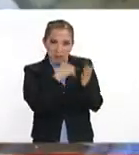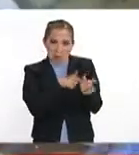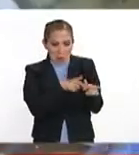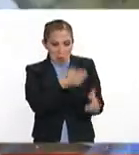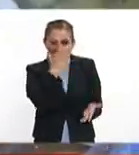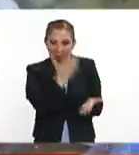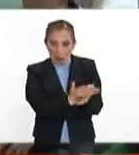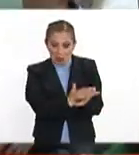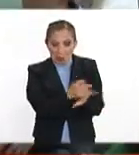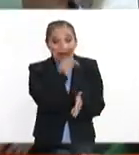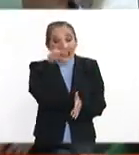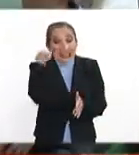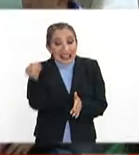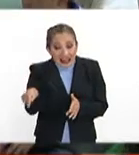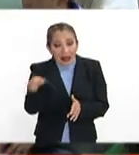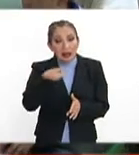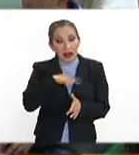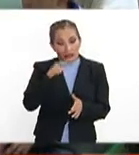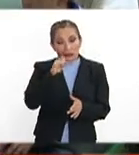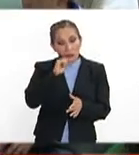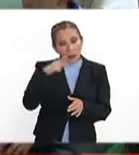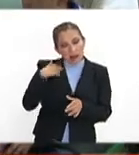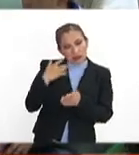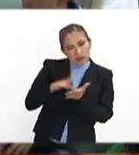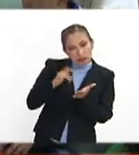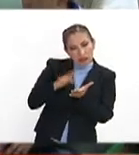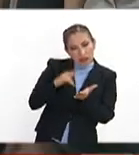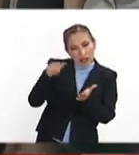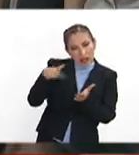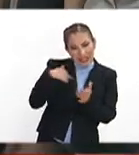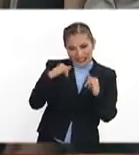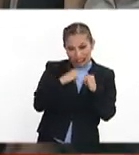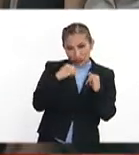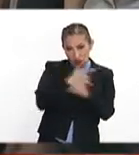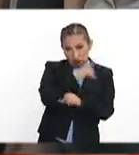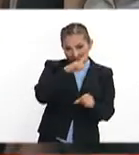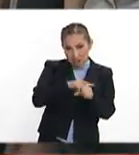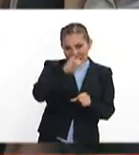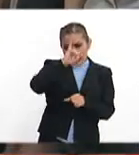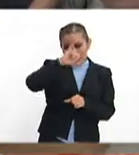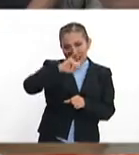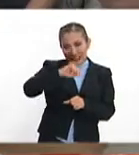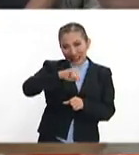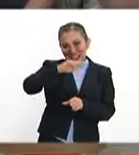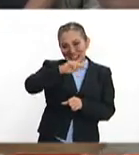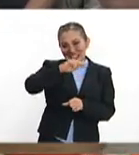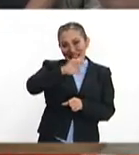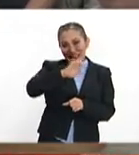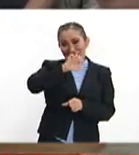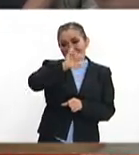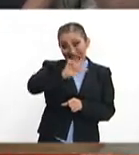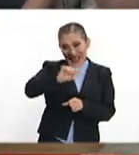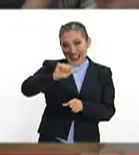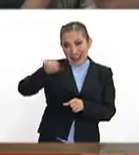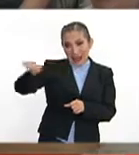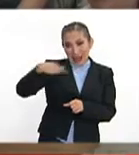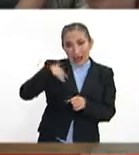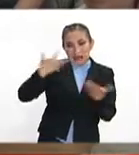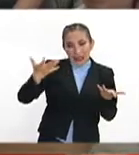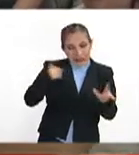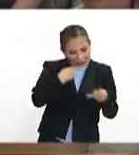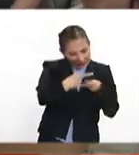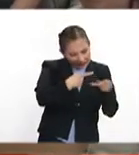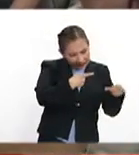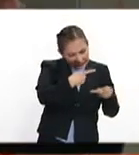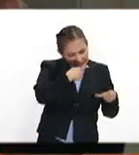básica. Ahí hemos logrado, a partir del Instituto Nacional de Educación para Adultos, generar acciones